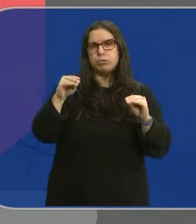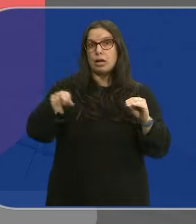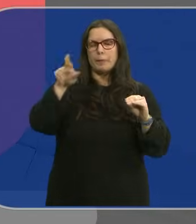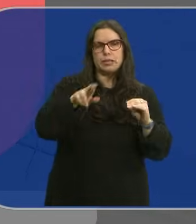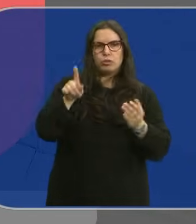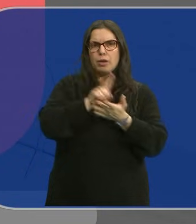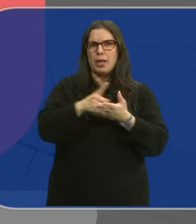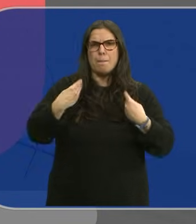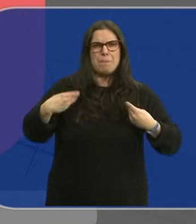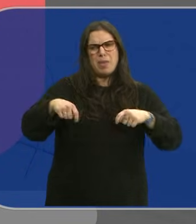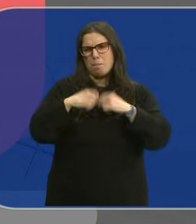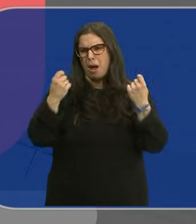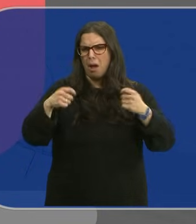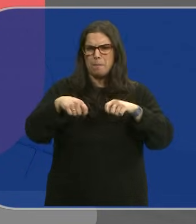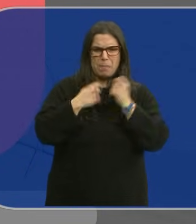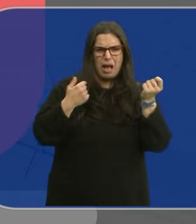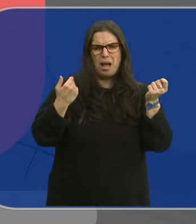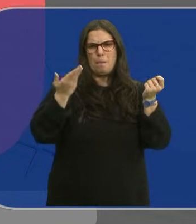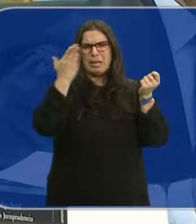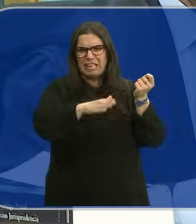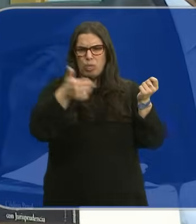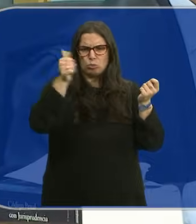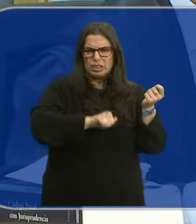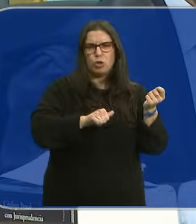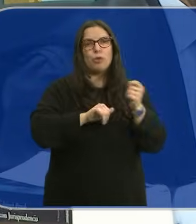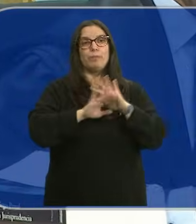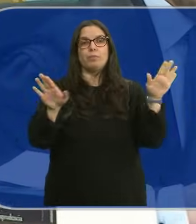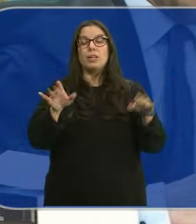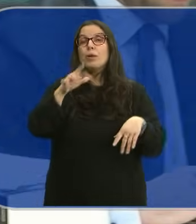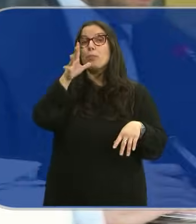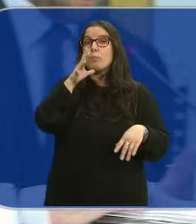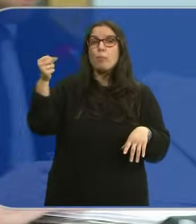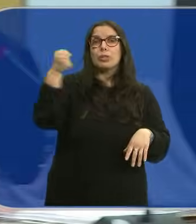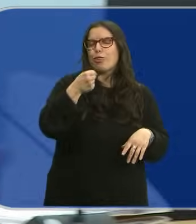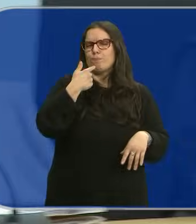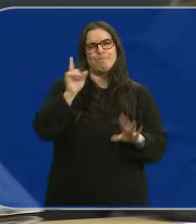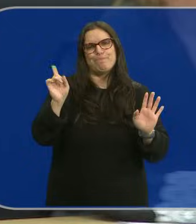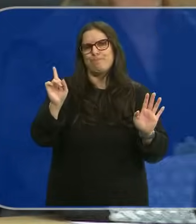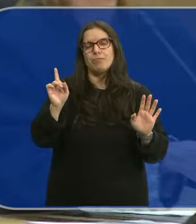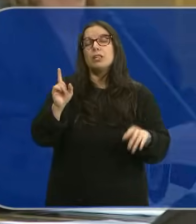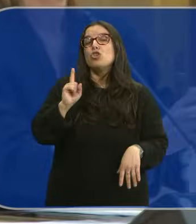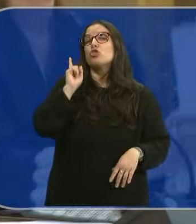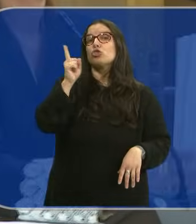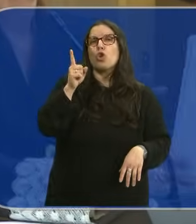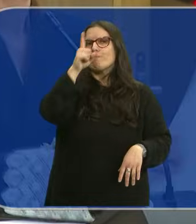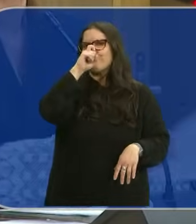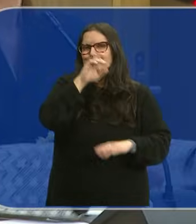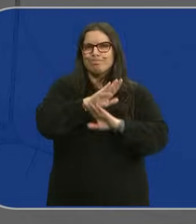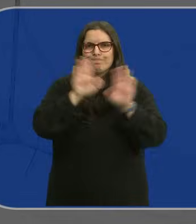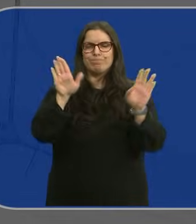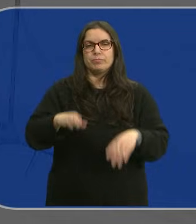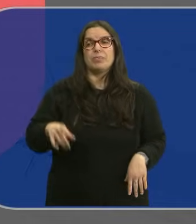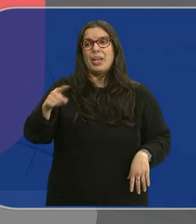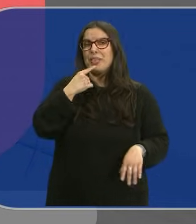todo el rato que se había jodido la vida, que había matado a un chaval. Pero nada le dijo sobre el motivo del puñetazo, solo que no se acordaba de